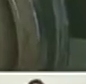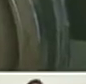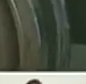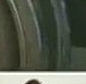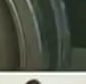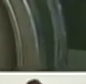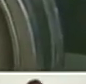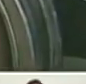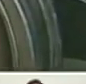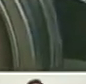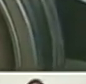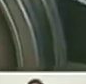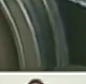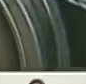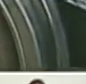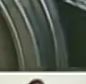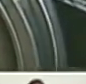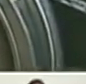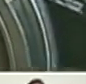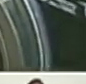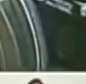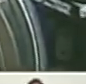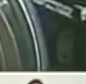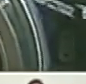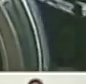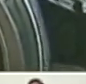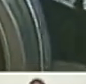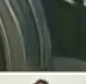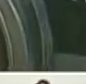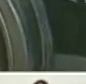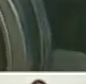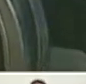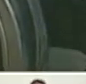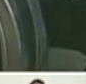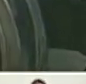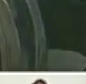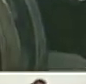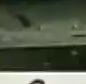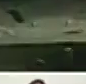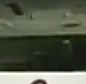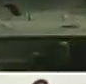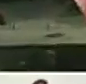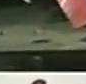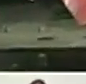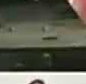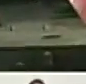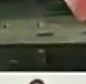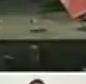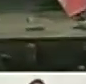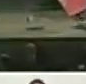favor, Carlos Alberto. Bienvenido, presidente. Gracias. Orgullosos nosotros de que